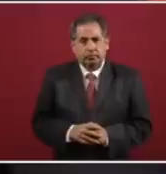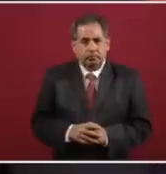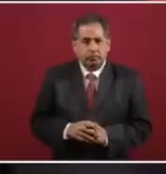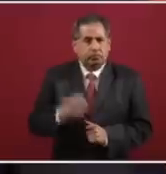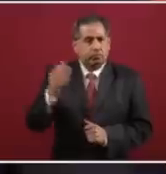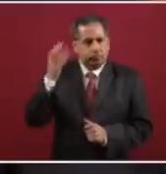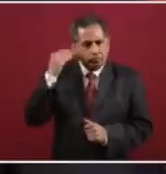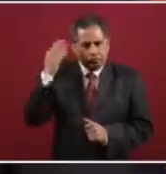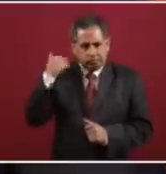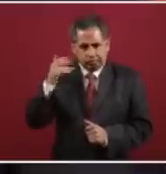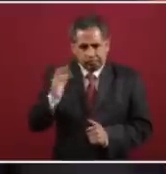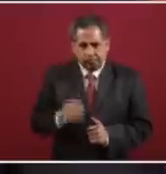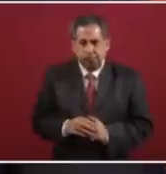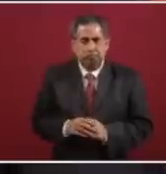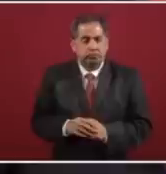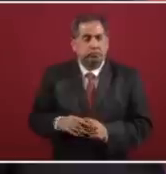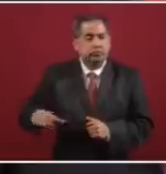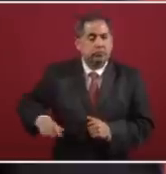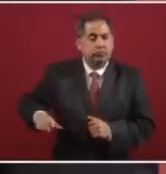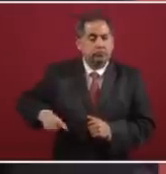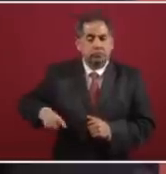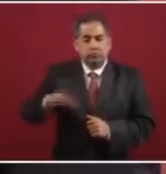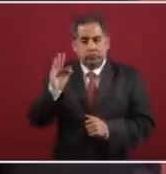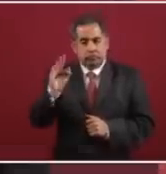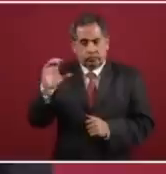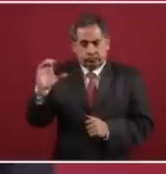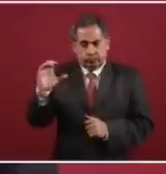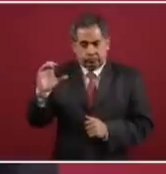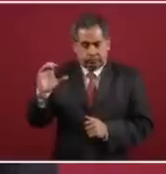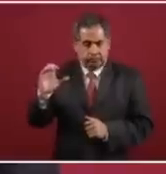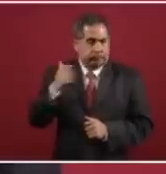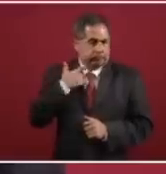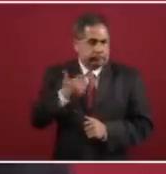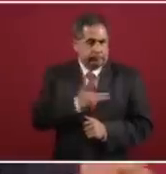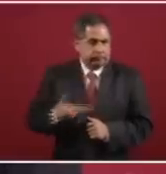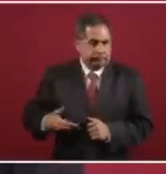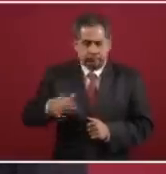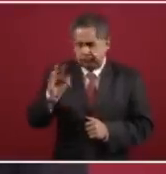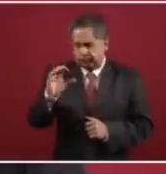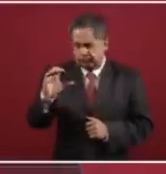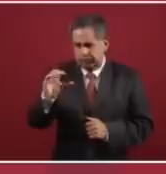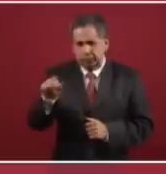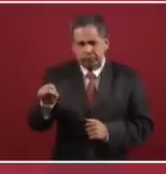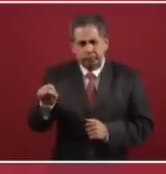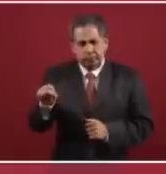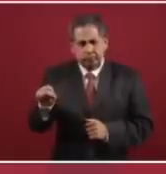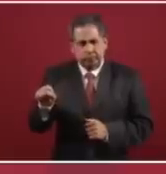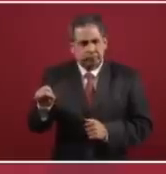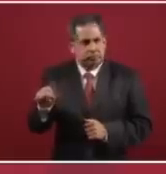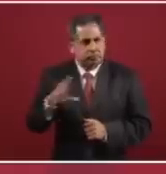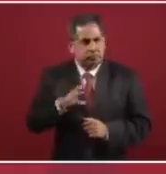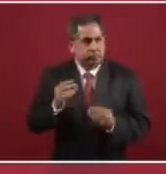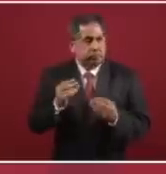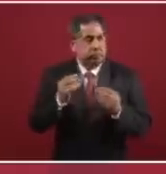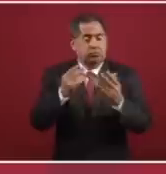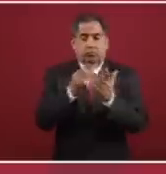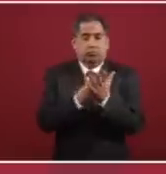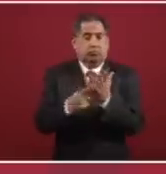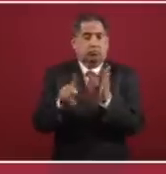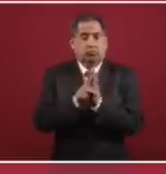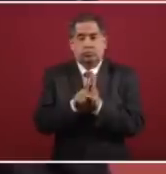Cuando el gobierno de Felipe Calderón, que había auge,